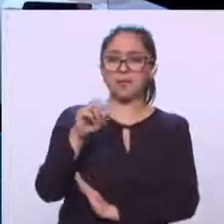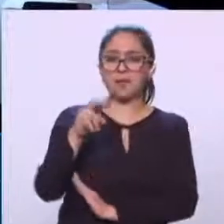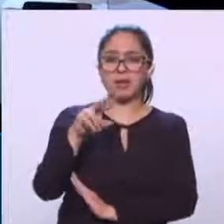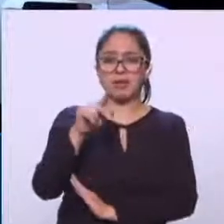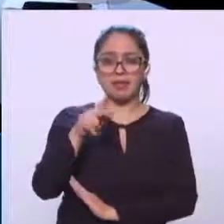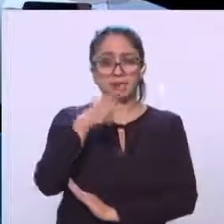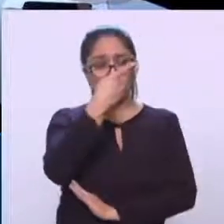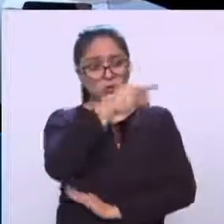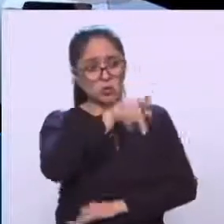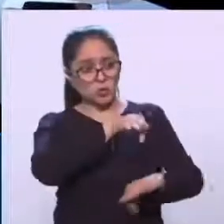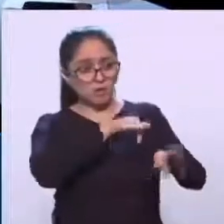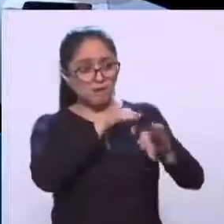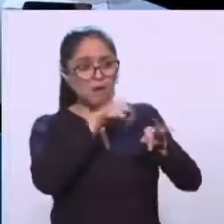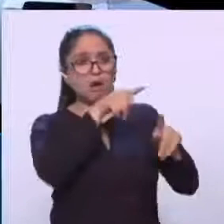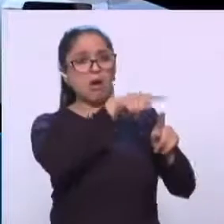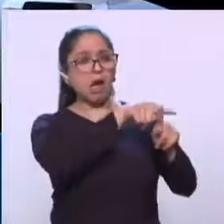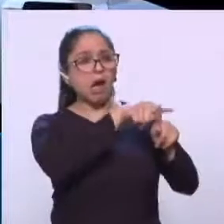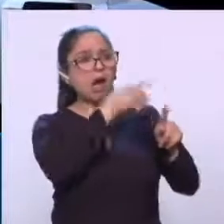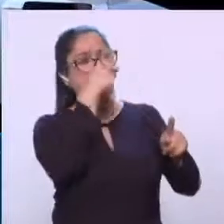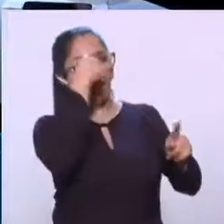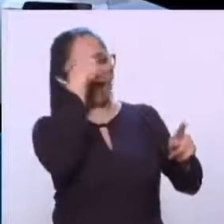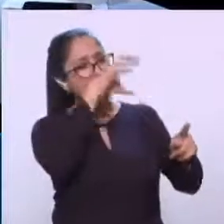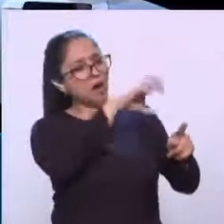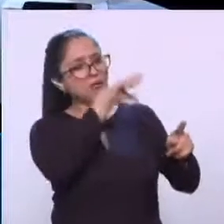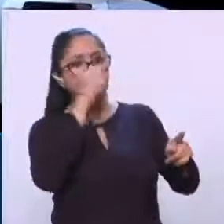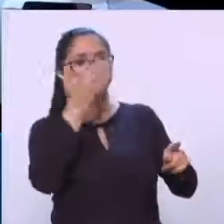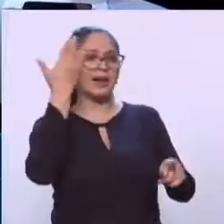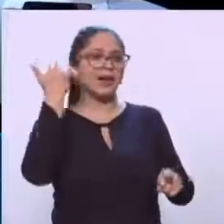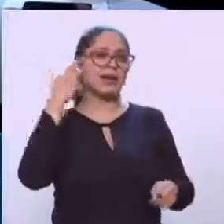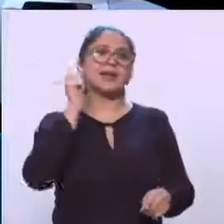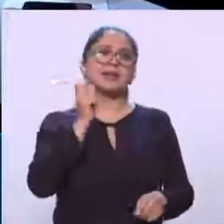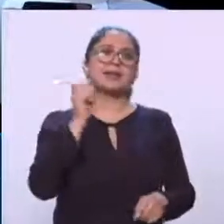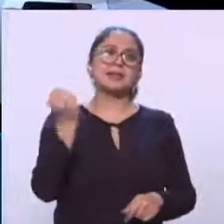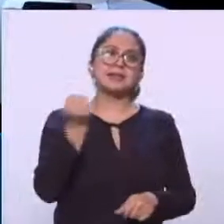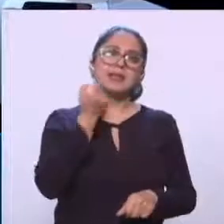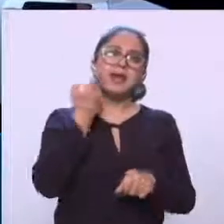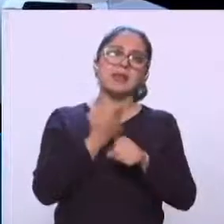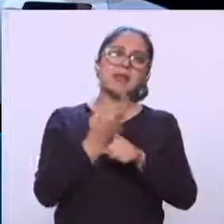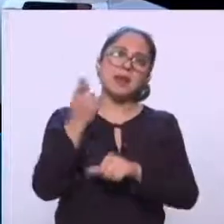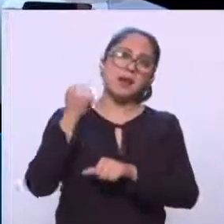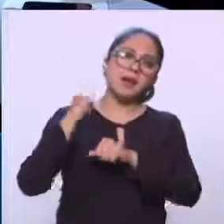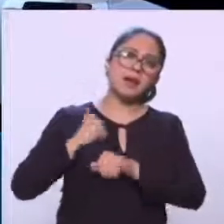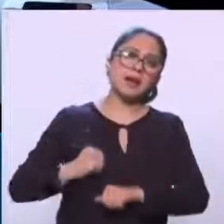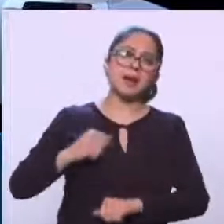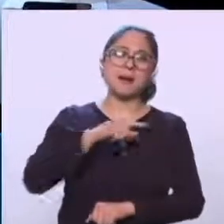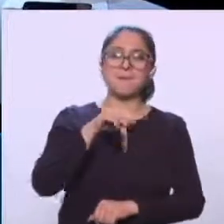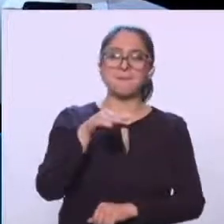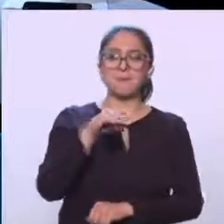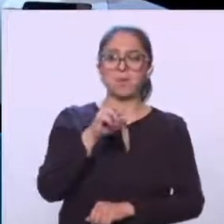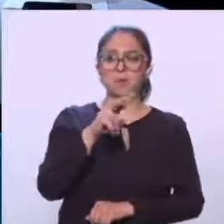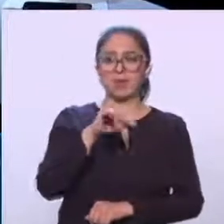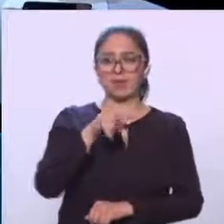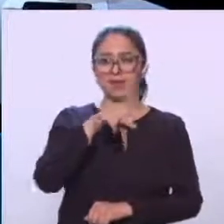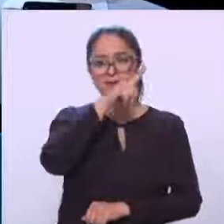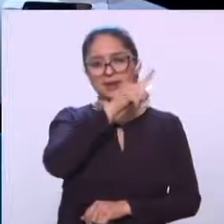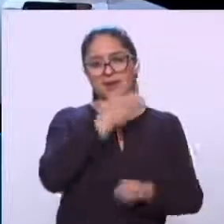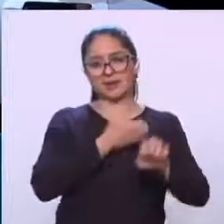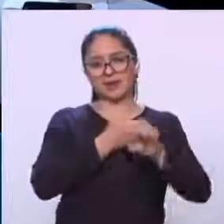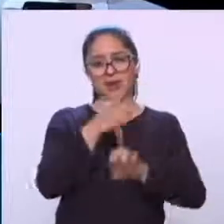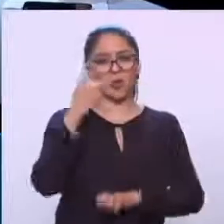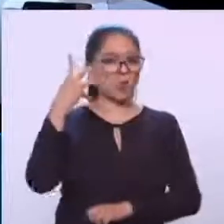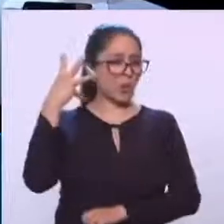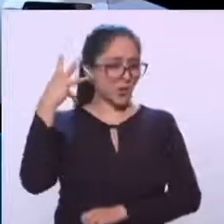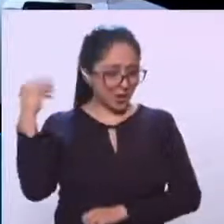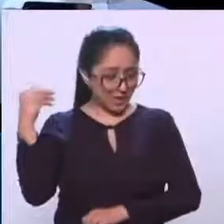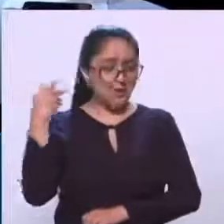en el trabajo que hicieron cuando ella era secretaria de Movilidad del Estado de Colima. Y una cosa importante de la que